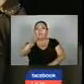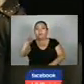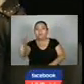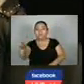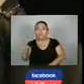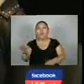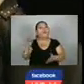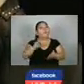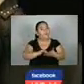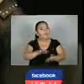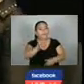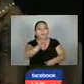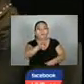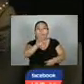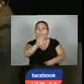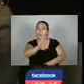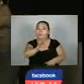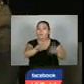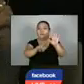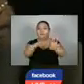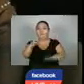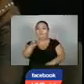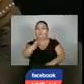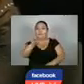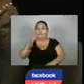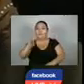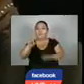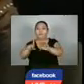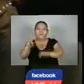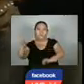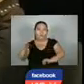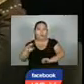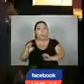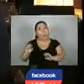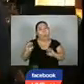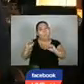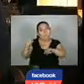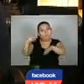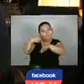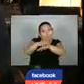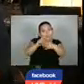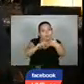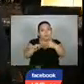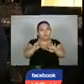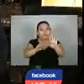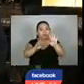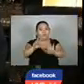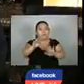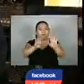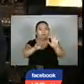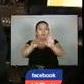2560-1211. Repito el número, 2560-1211. O escribe al